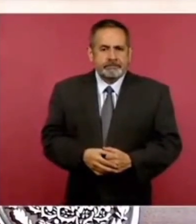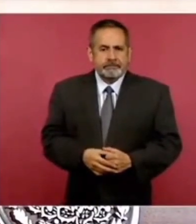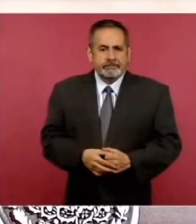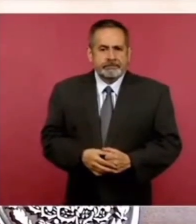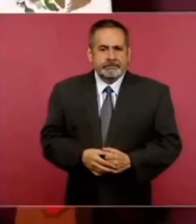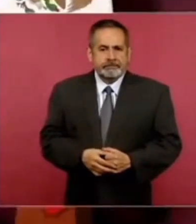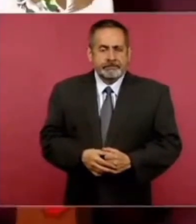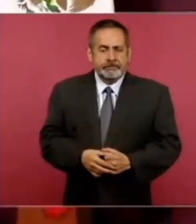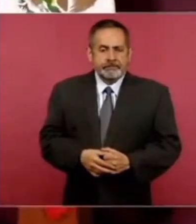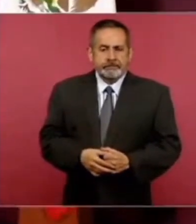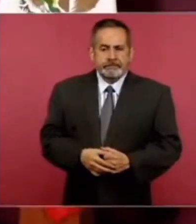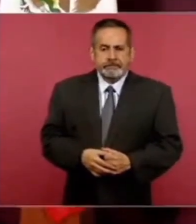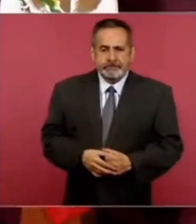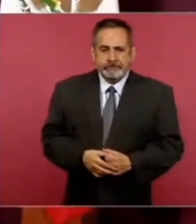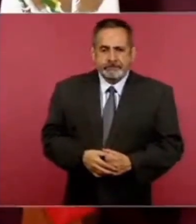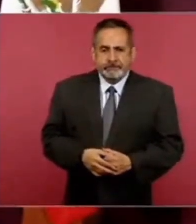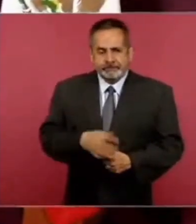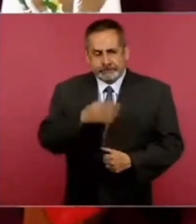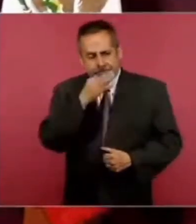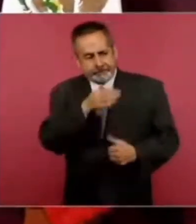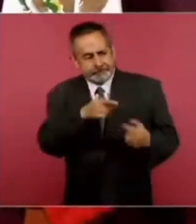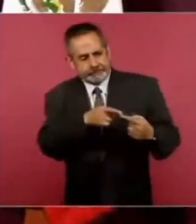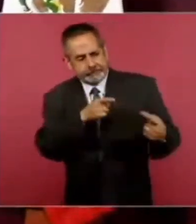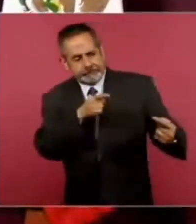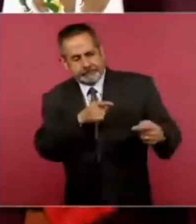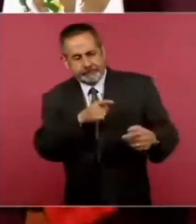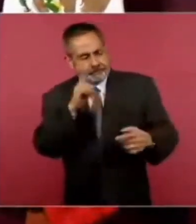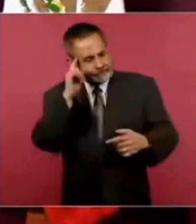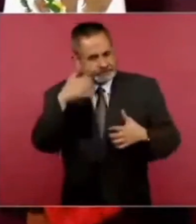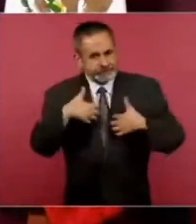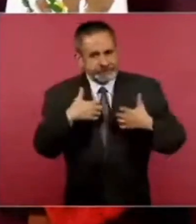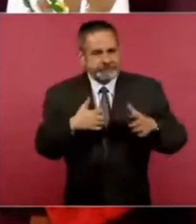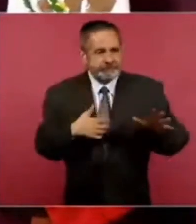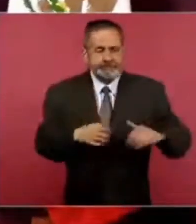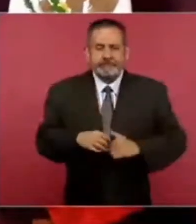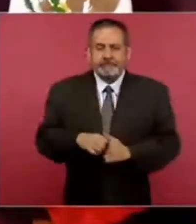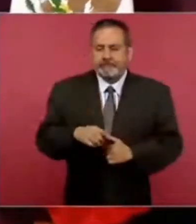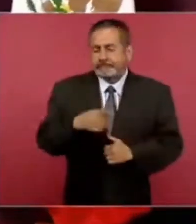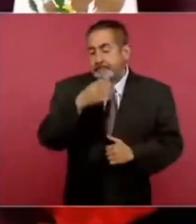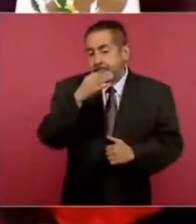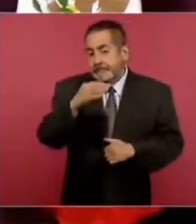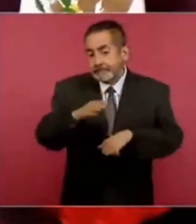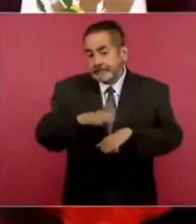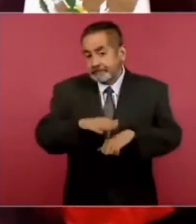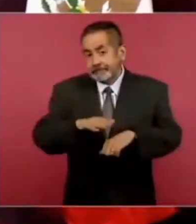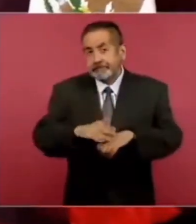no se enojen los adversarios. Ningún presidente